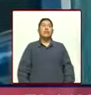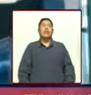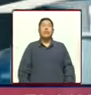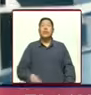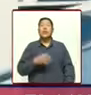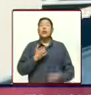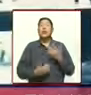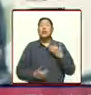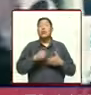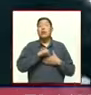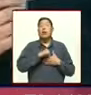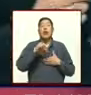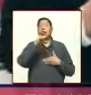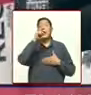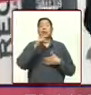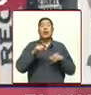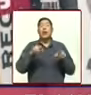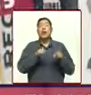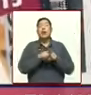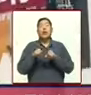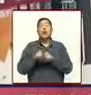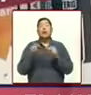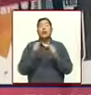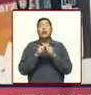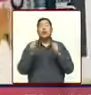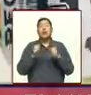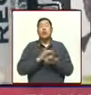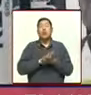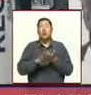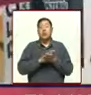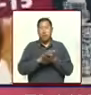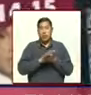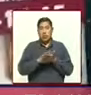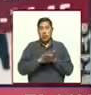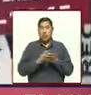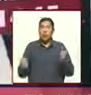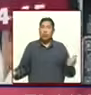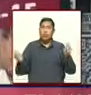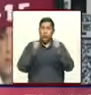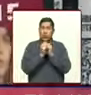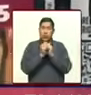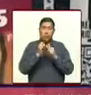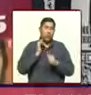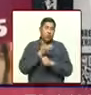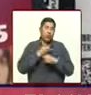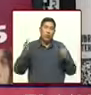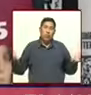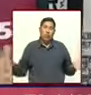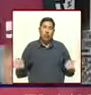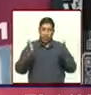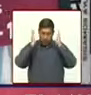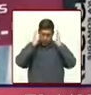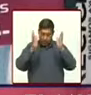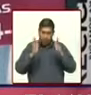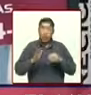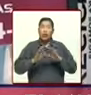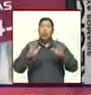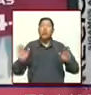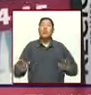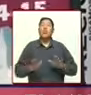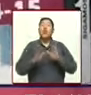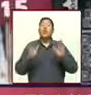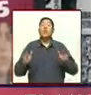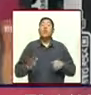Se Nos Quema el Alma está también junto al Multicine. Ellos se acoplan justamente a nuestra campaña y escucha muy bien, el día